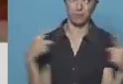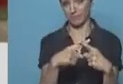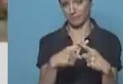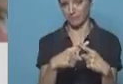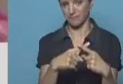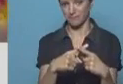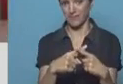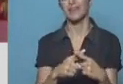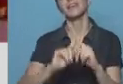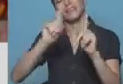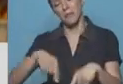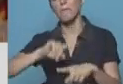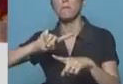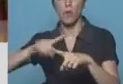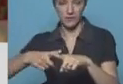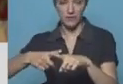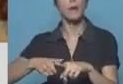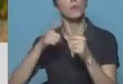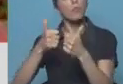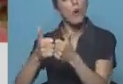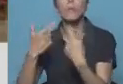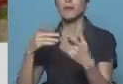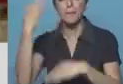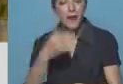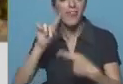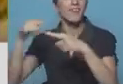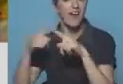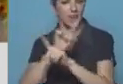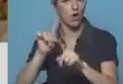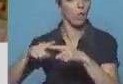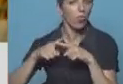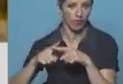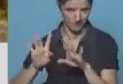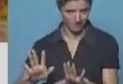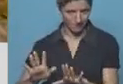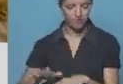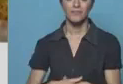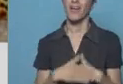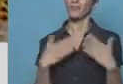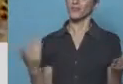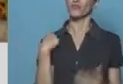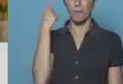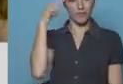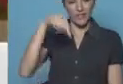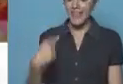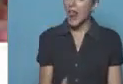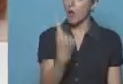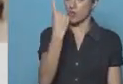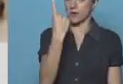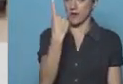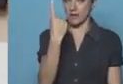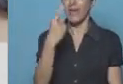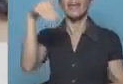de la política, que es bueno porque son debates. Entonces, creo que es la única vez que se ha votado, no solamente que se